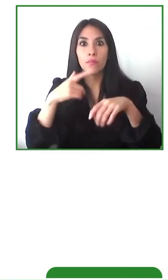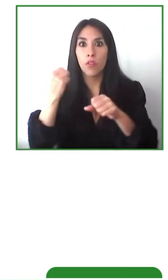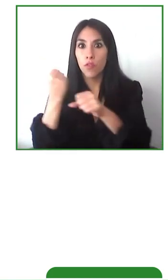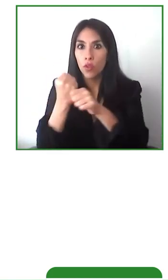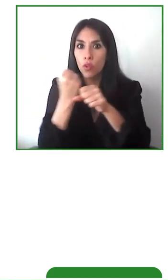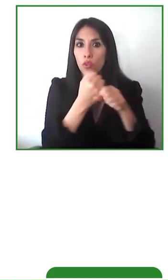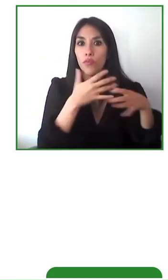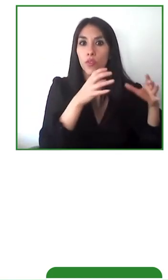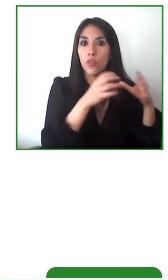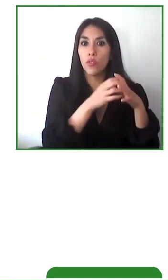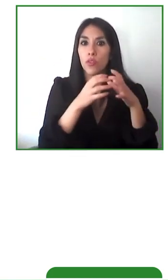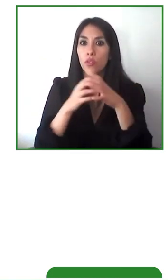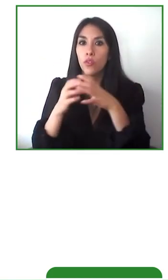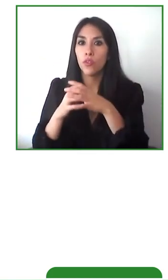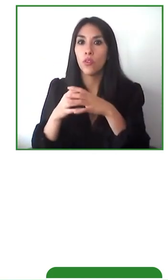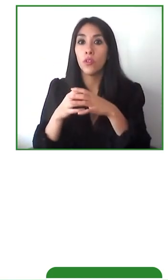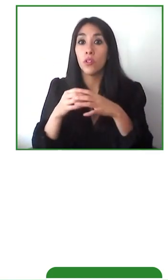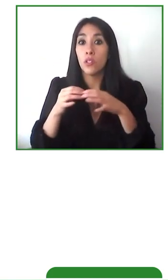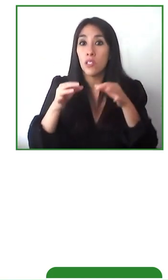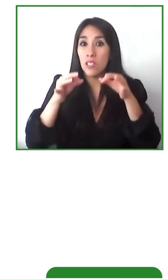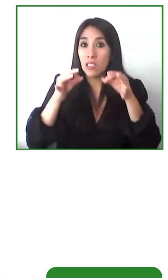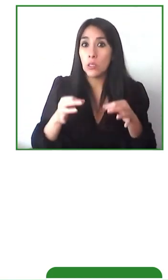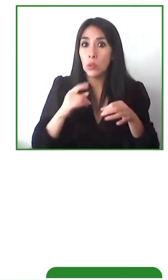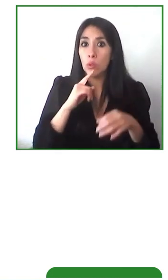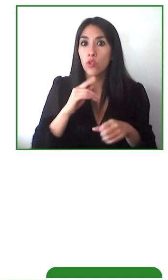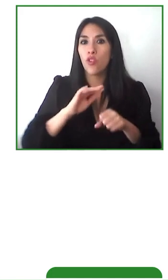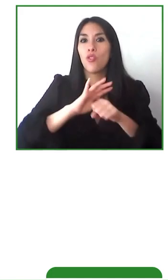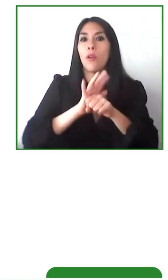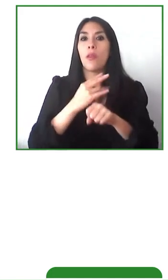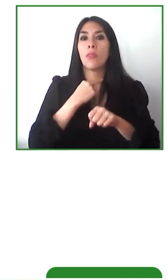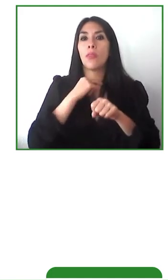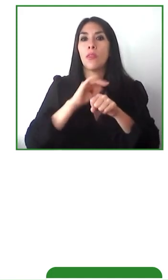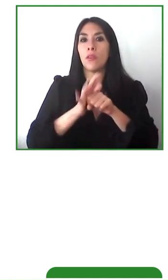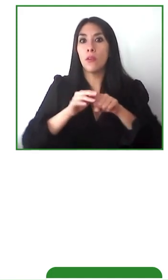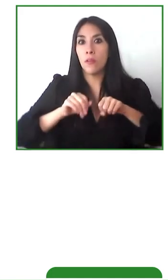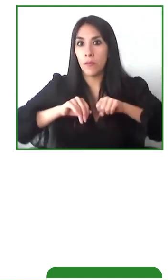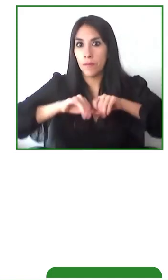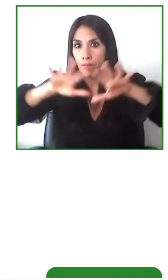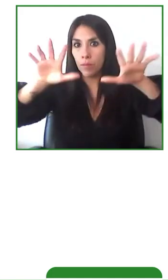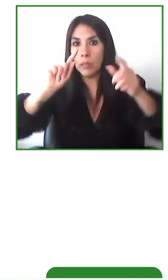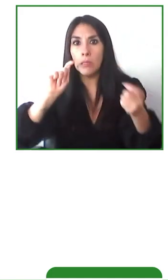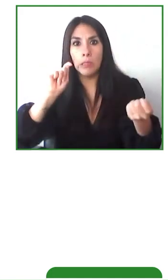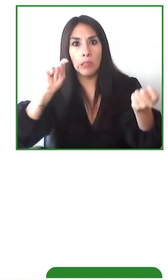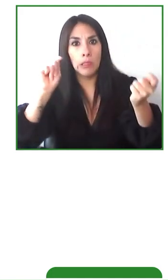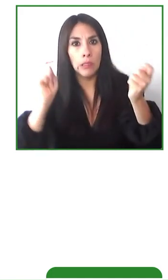llegó, tuvimos que cambiar todo a hacerlo de manera remota.